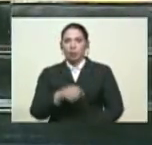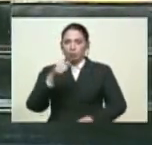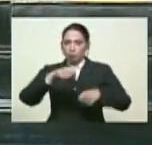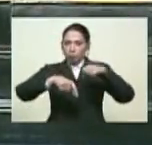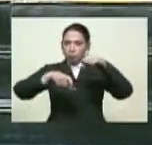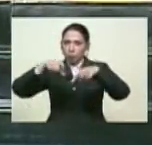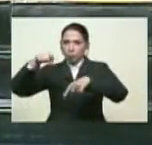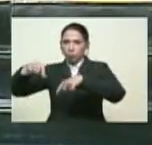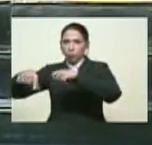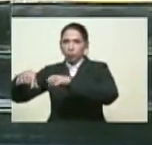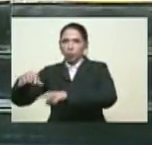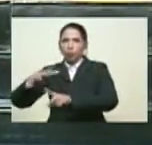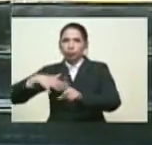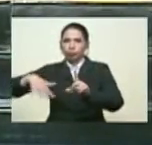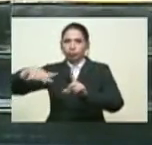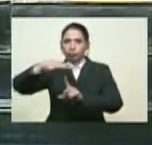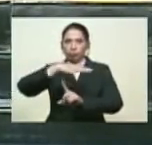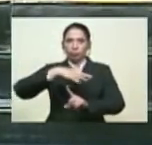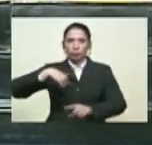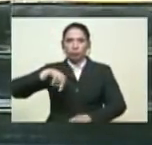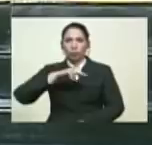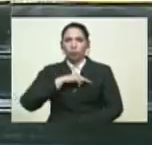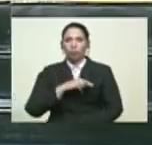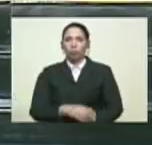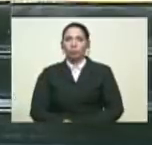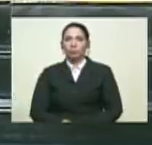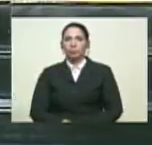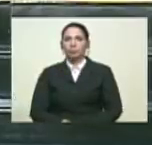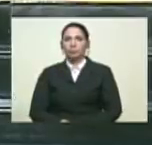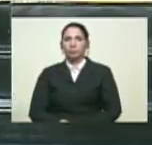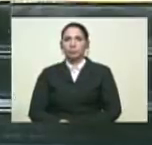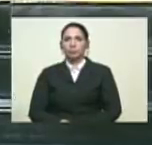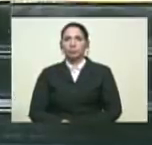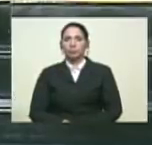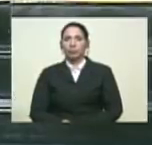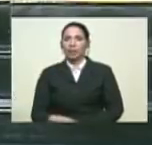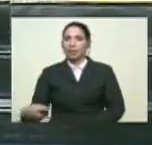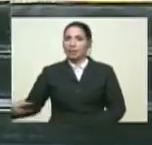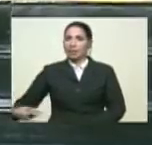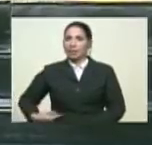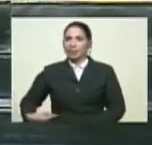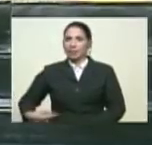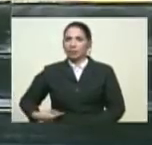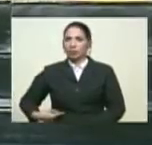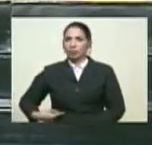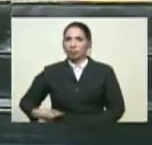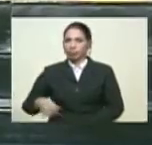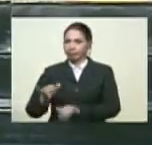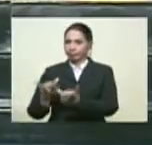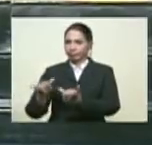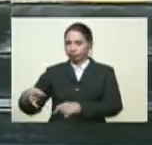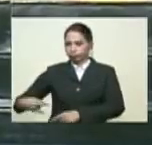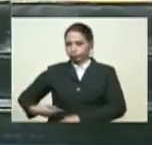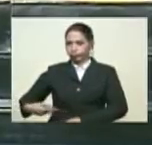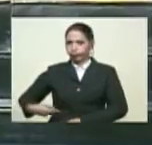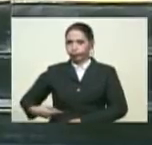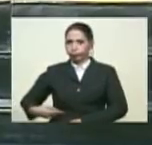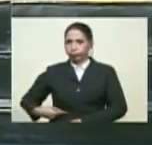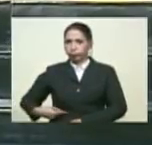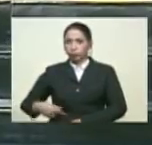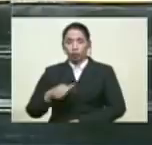nosotros. No hemos caído en una sola tentación que nos llevara en algún